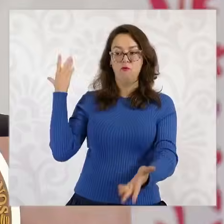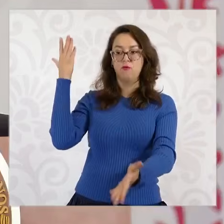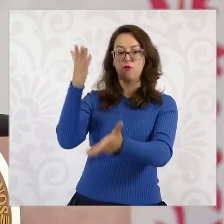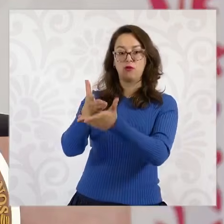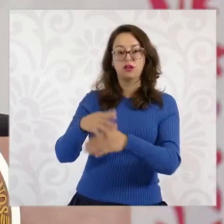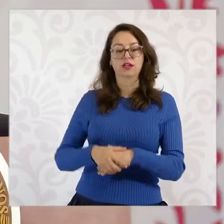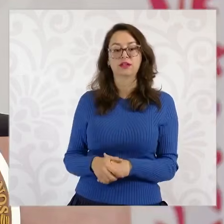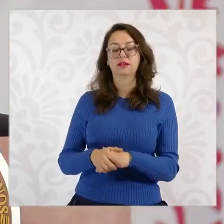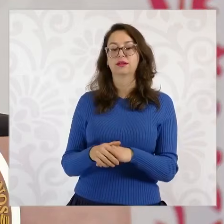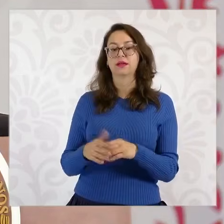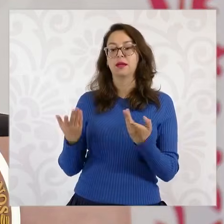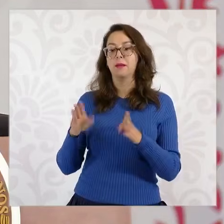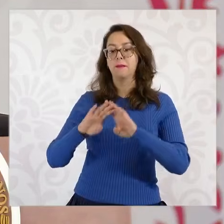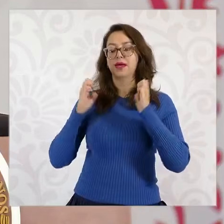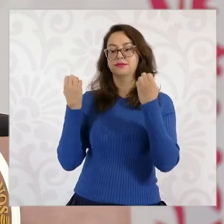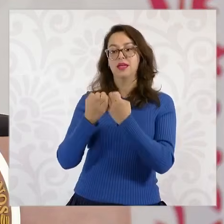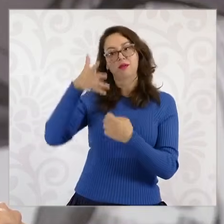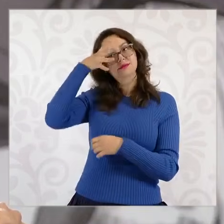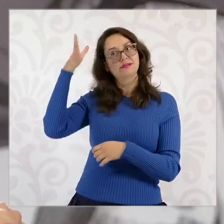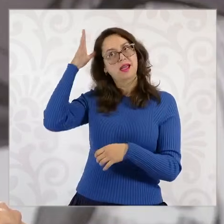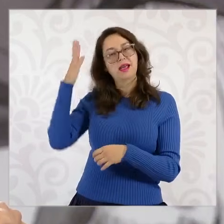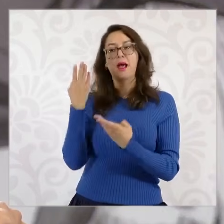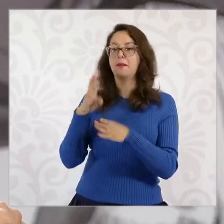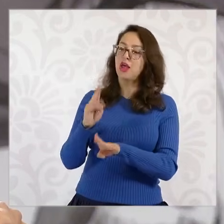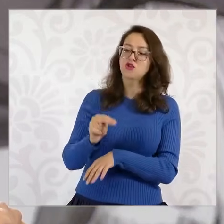el Banorte, el Estadio Azteca.